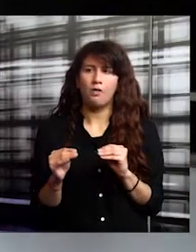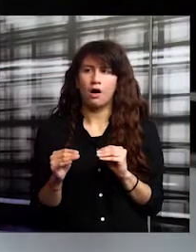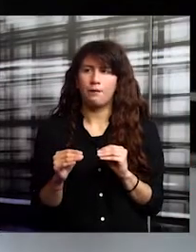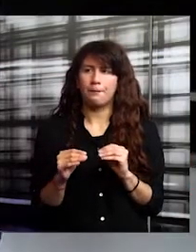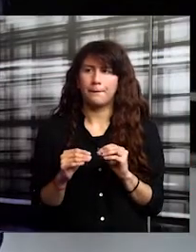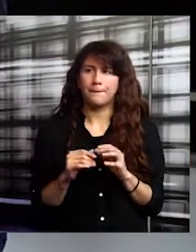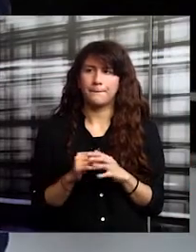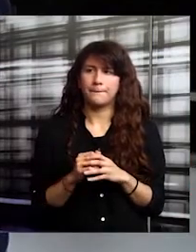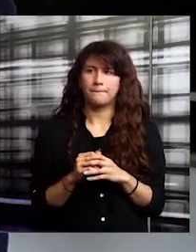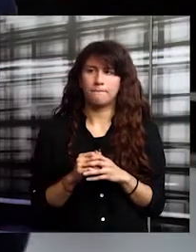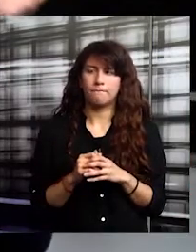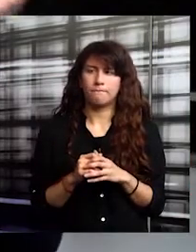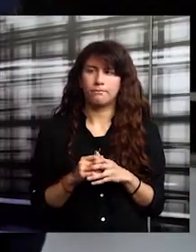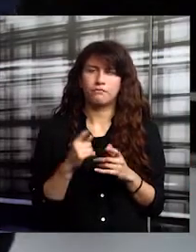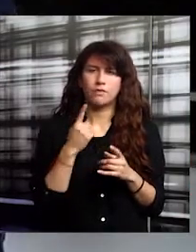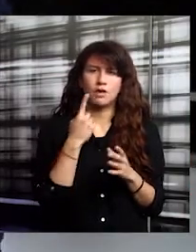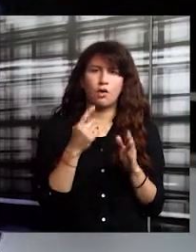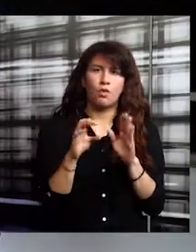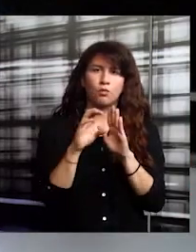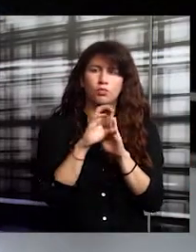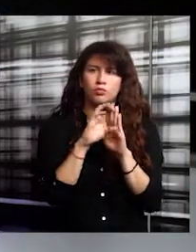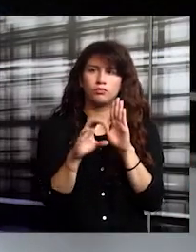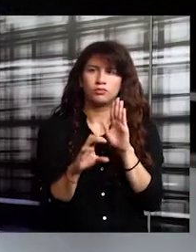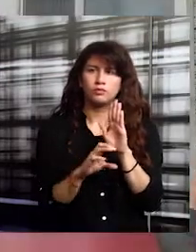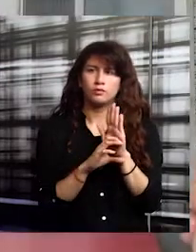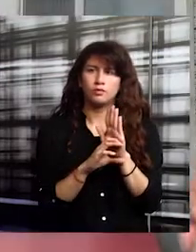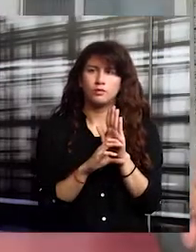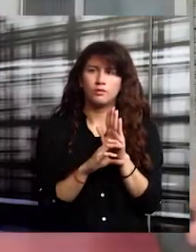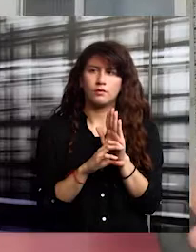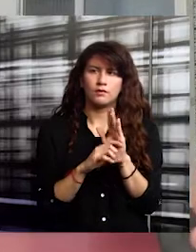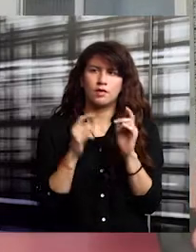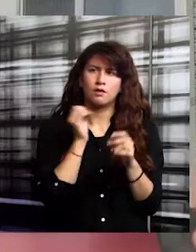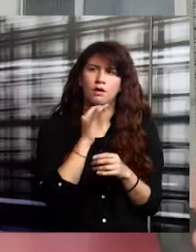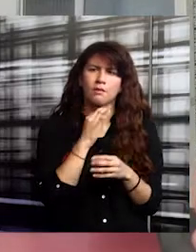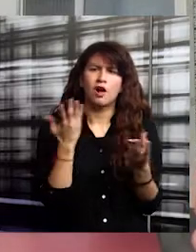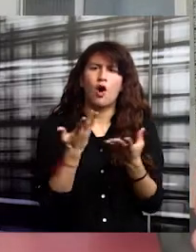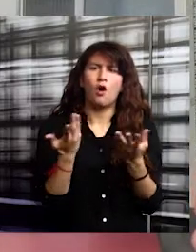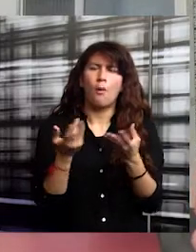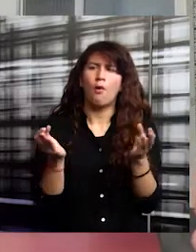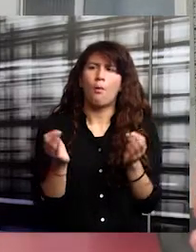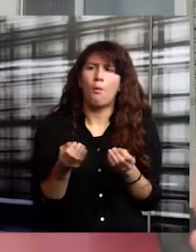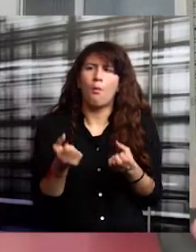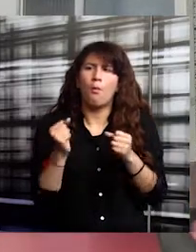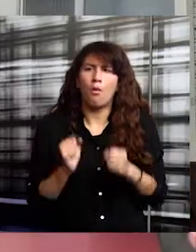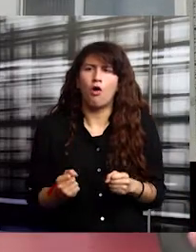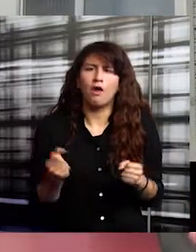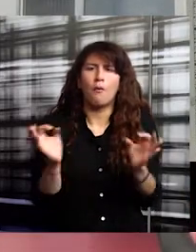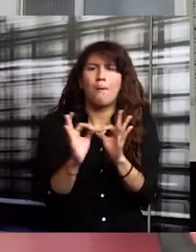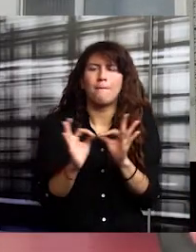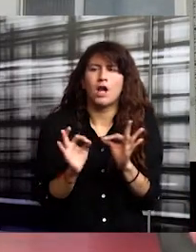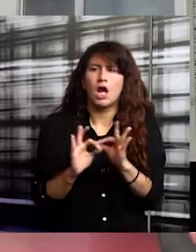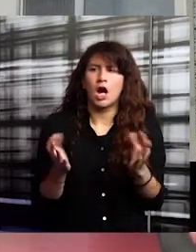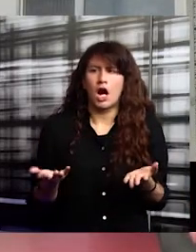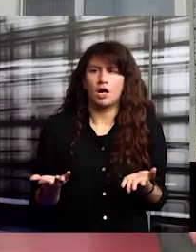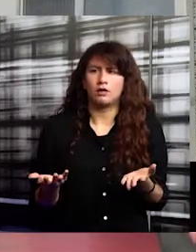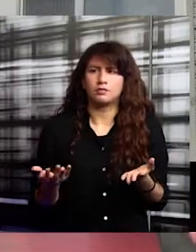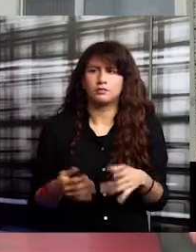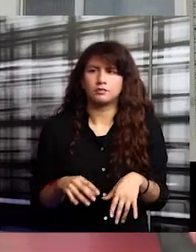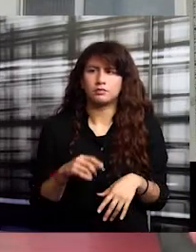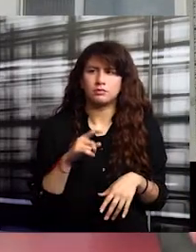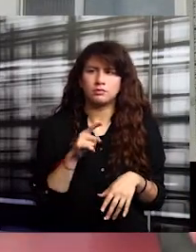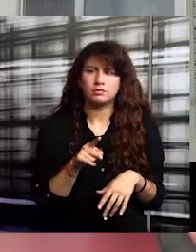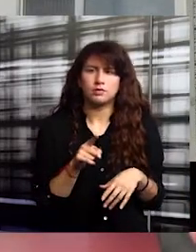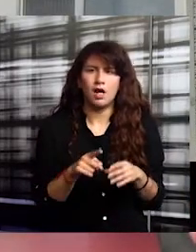rápidamente, ¿cómo los podemos definir, cómo les podemos explicar a nuestros televidentes? Mire, la denominación da lo mismo. En realidad estamos hablando de una asamblea